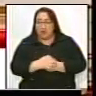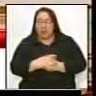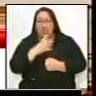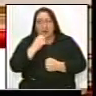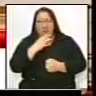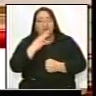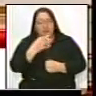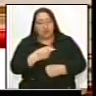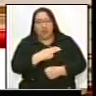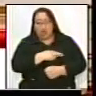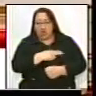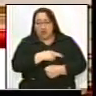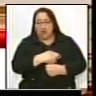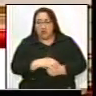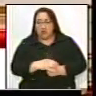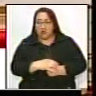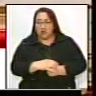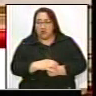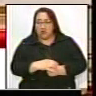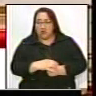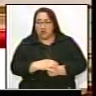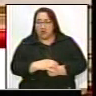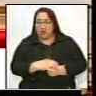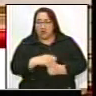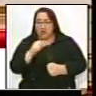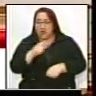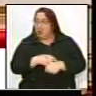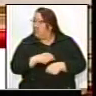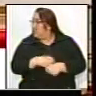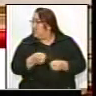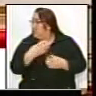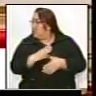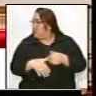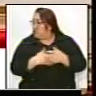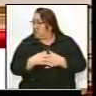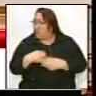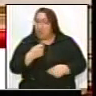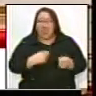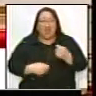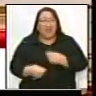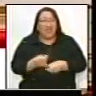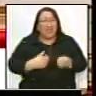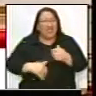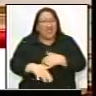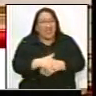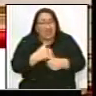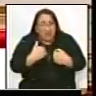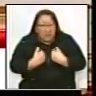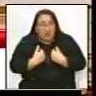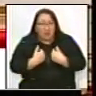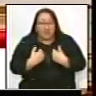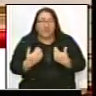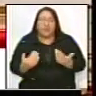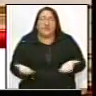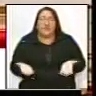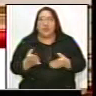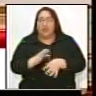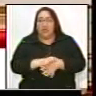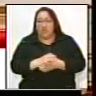honesta en este mundo, y que en estos momentos me digan que somos traficantes de tierra.